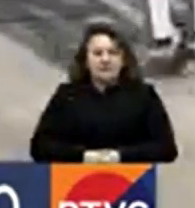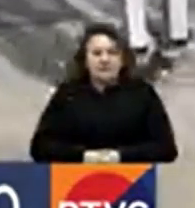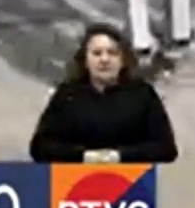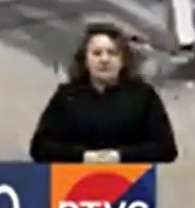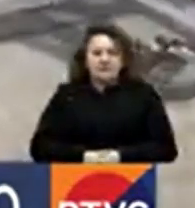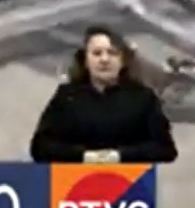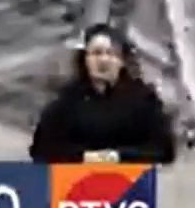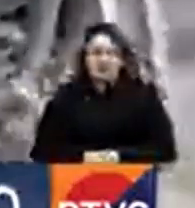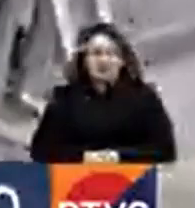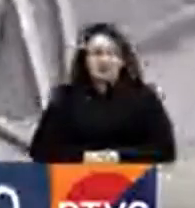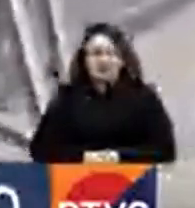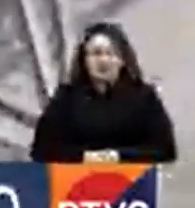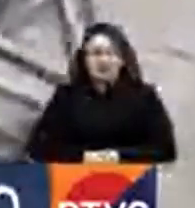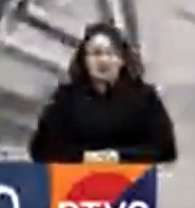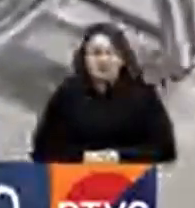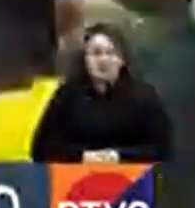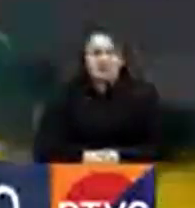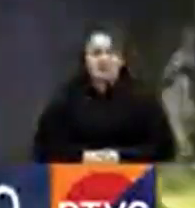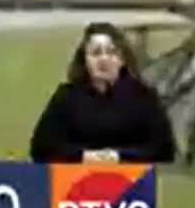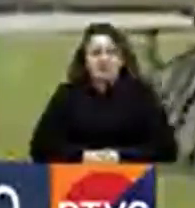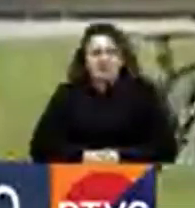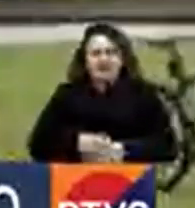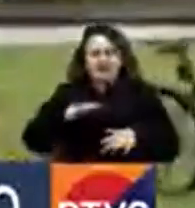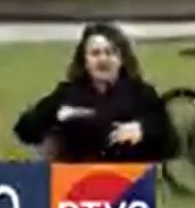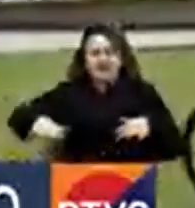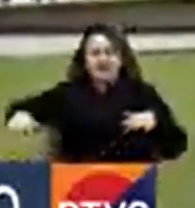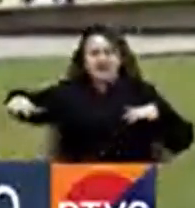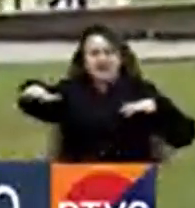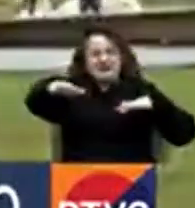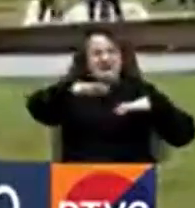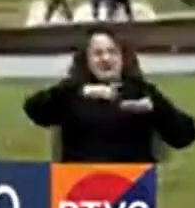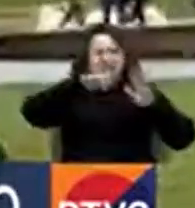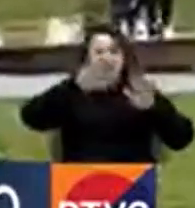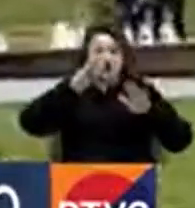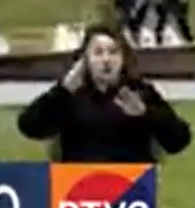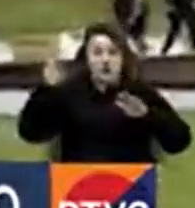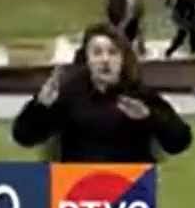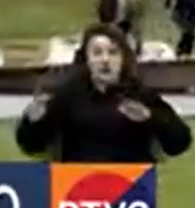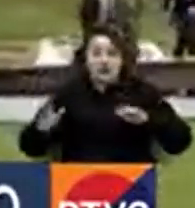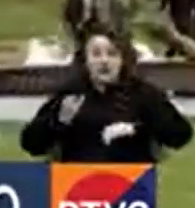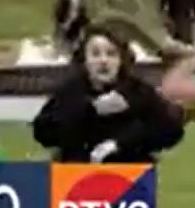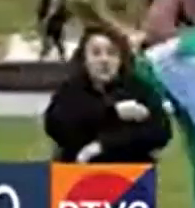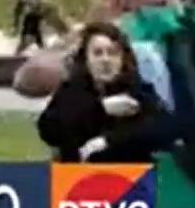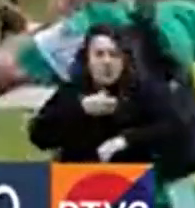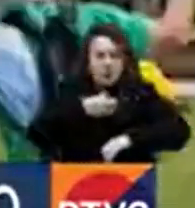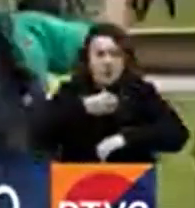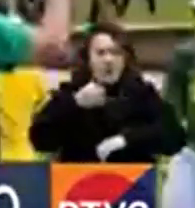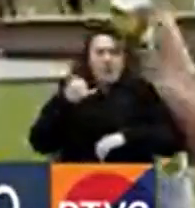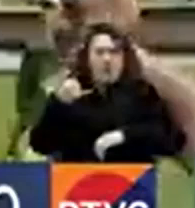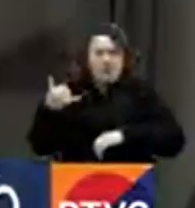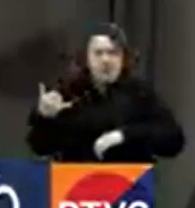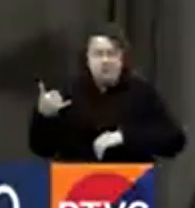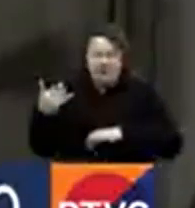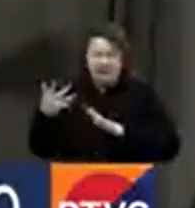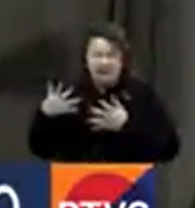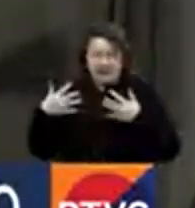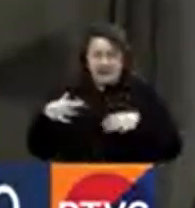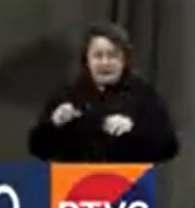Vadir. Plan alto y cada espacio donde se erigen los poderes de Brasil alternaban el recuento de